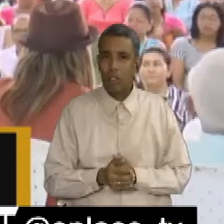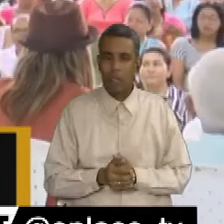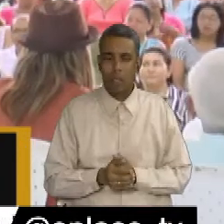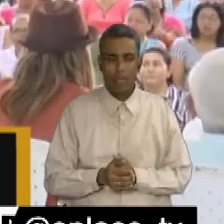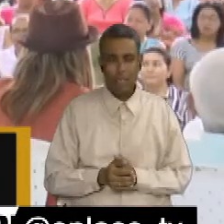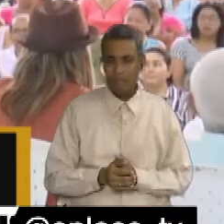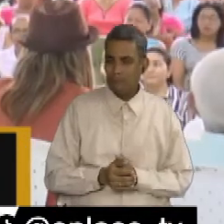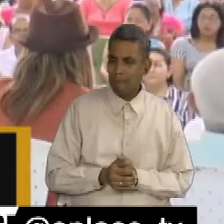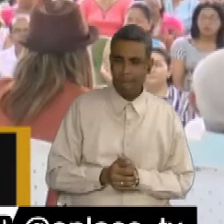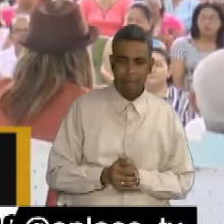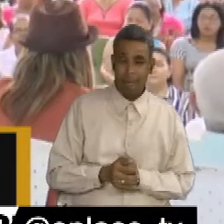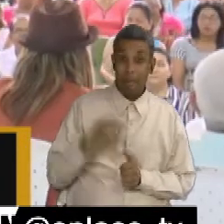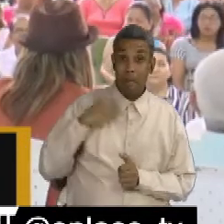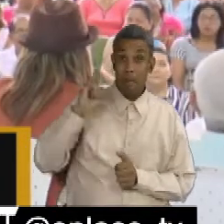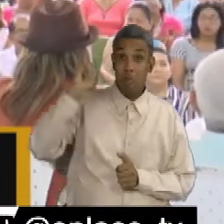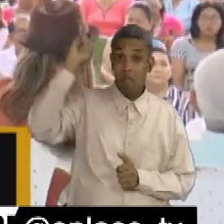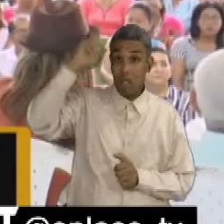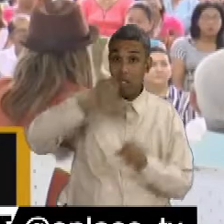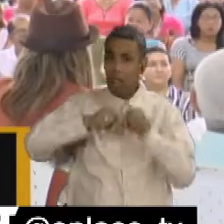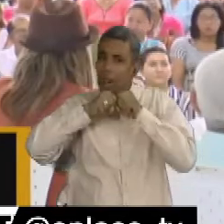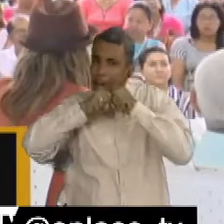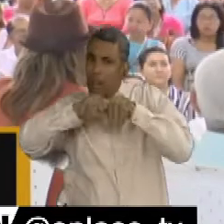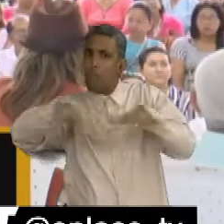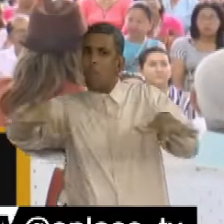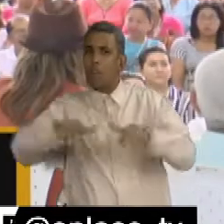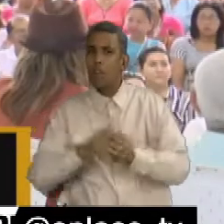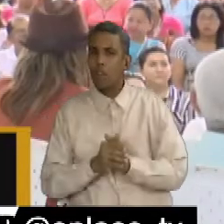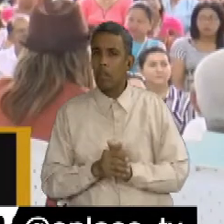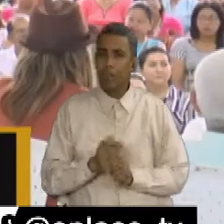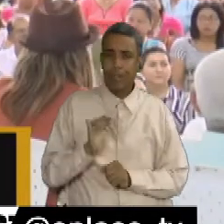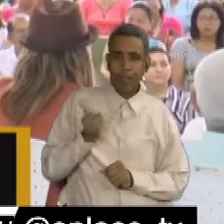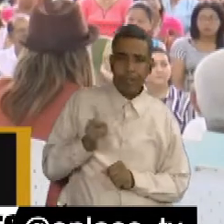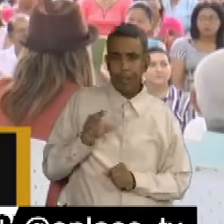que definen si se le da a la gente lo que necesita o si no se le da.